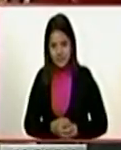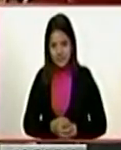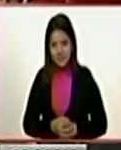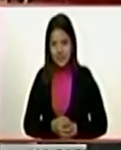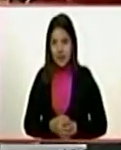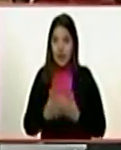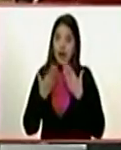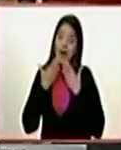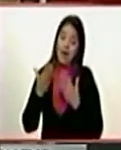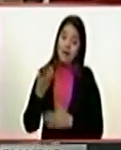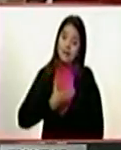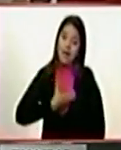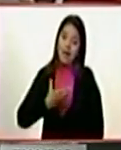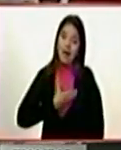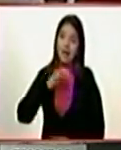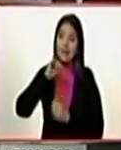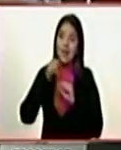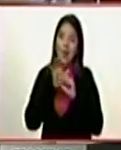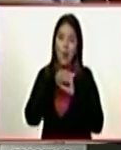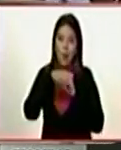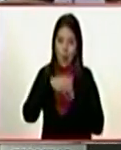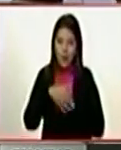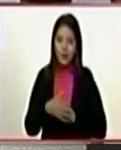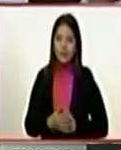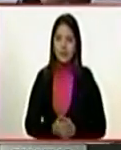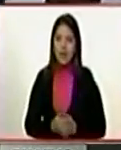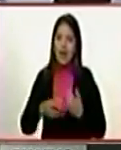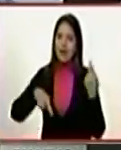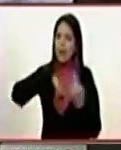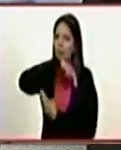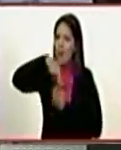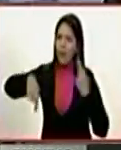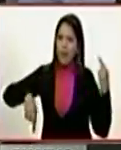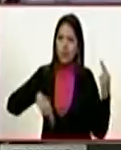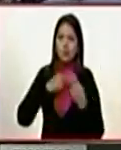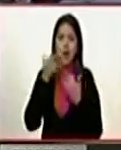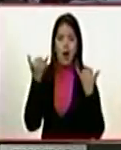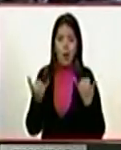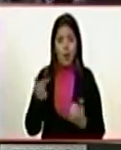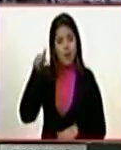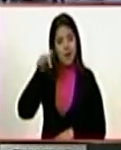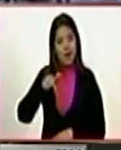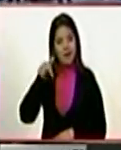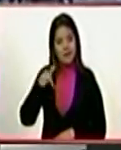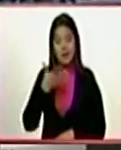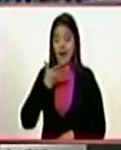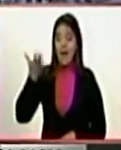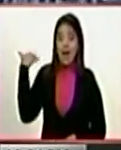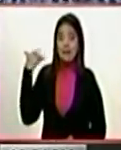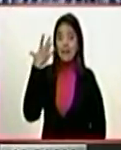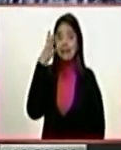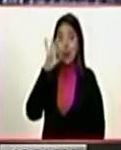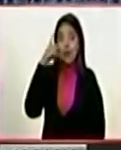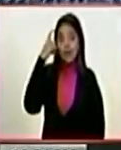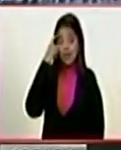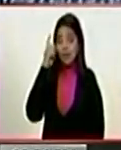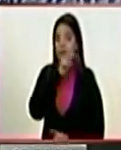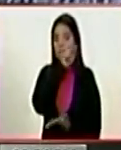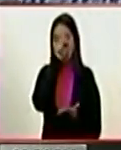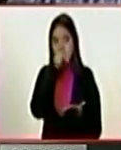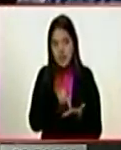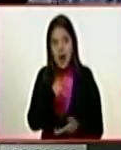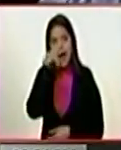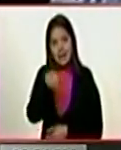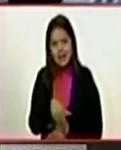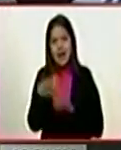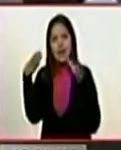a nuestro alcalde Jorge Rodríguez. Bueno, hoy la revolución que se hace presente. Hace 50 días vinimos aquí, tuvimos